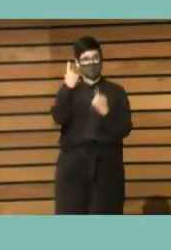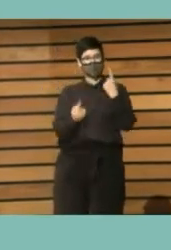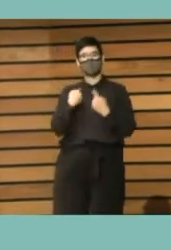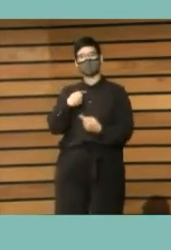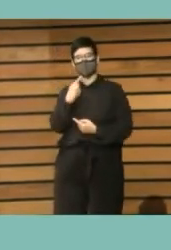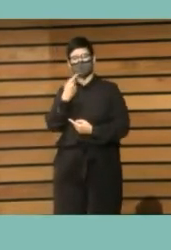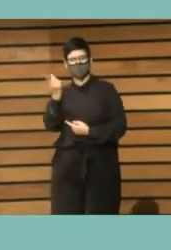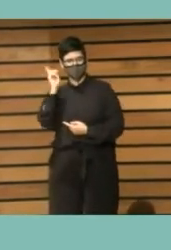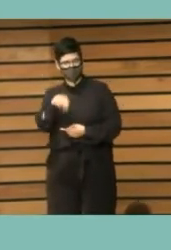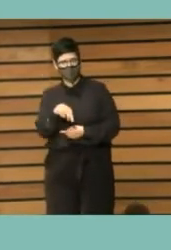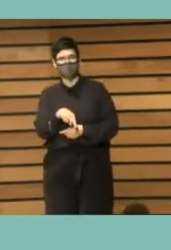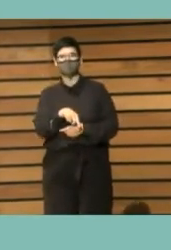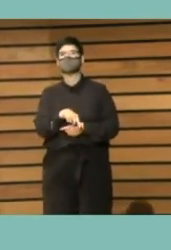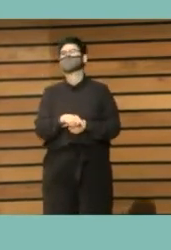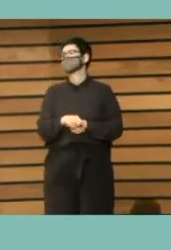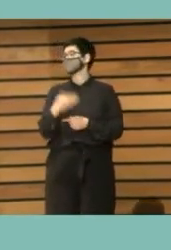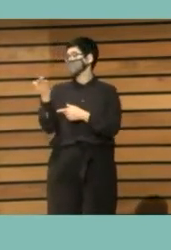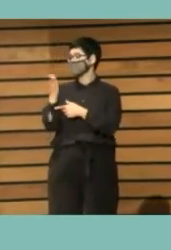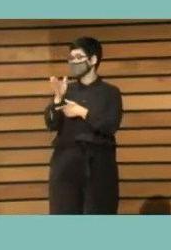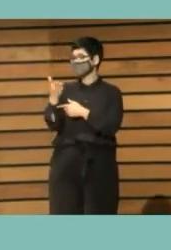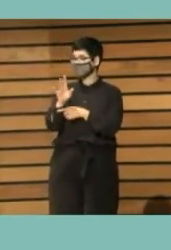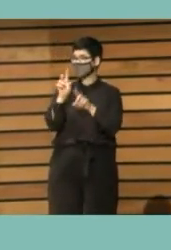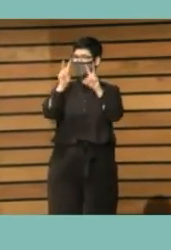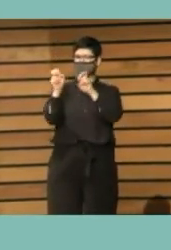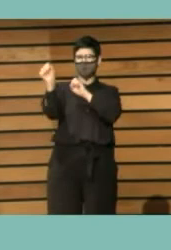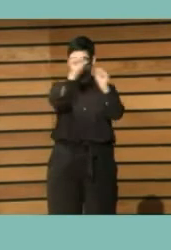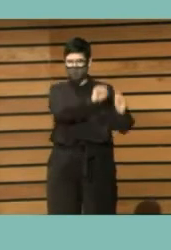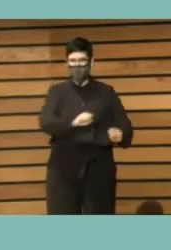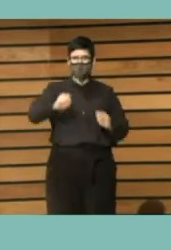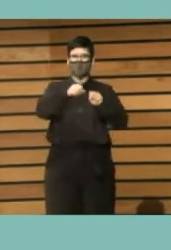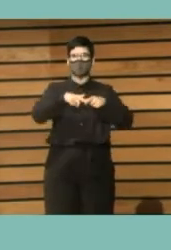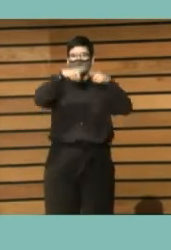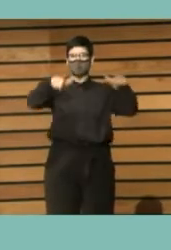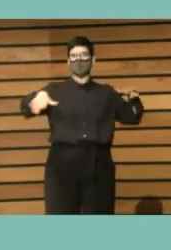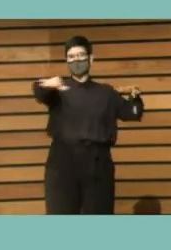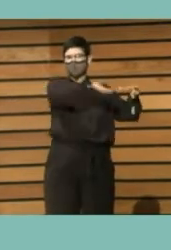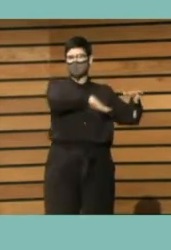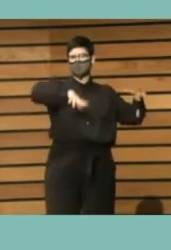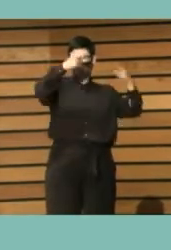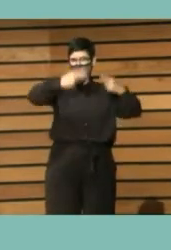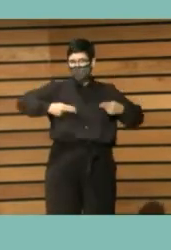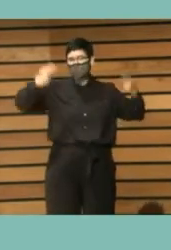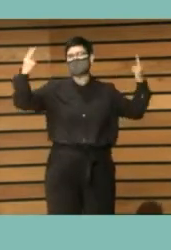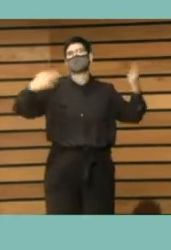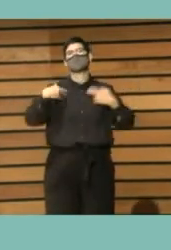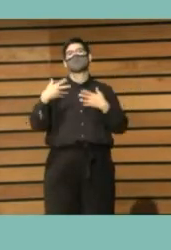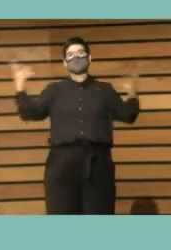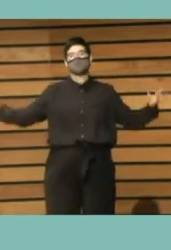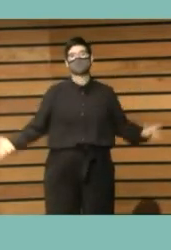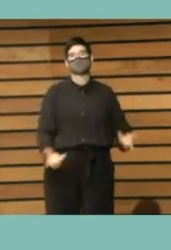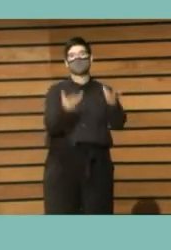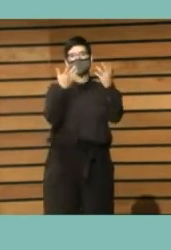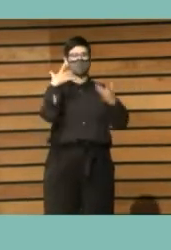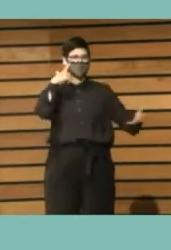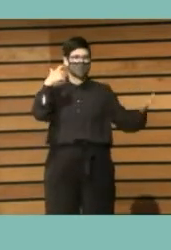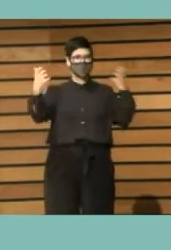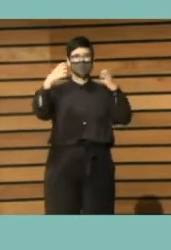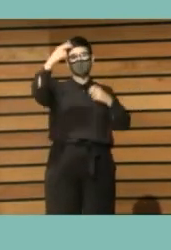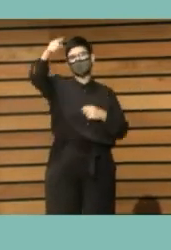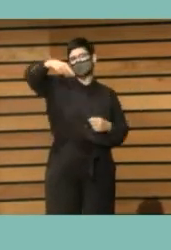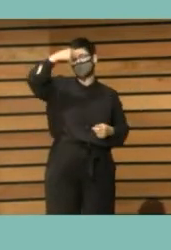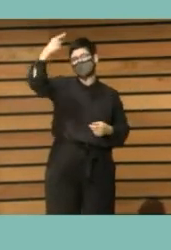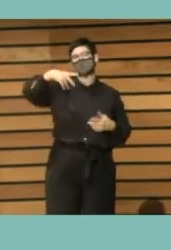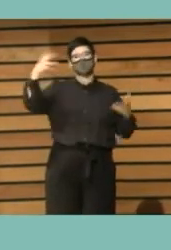¿no? La de proteger el espacio público, la de promover las artes y la cultura, la de promover